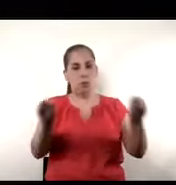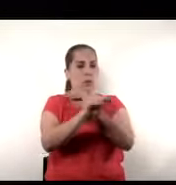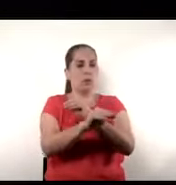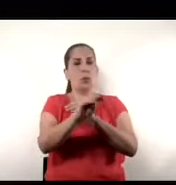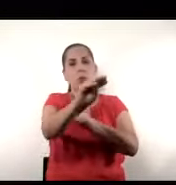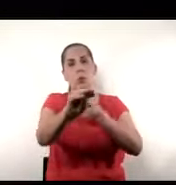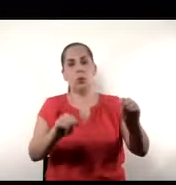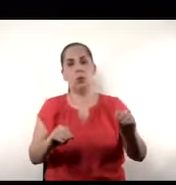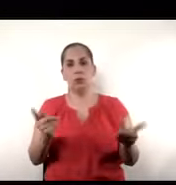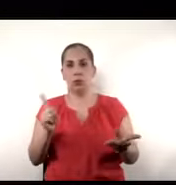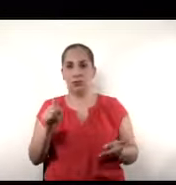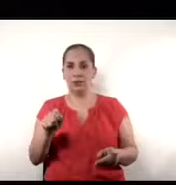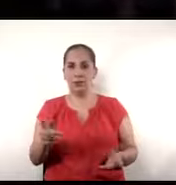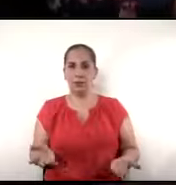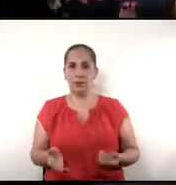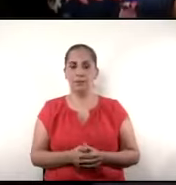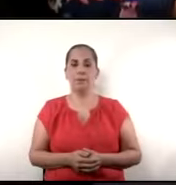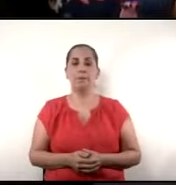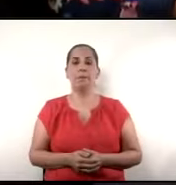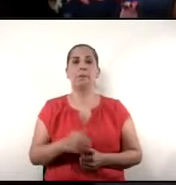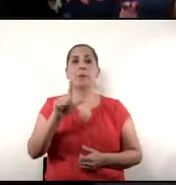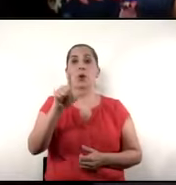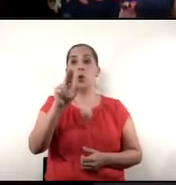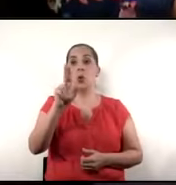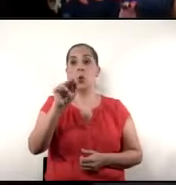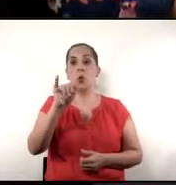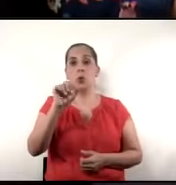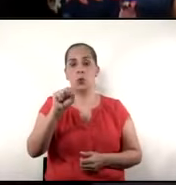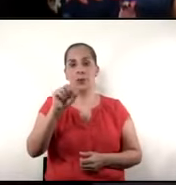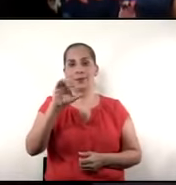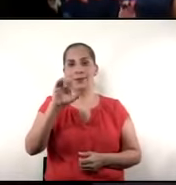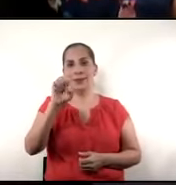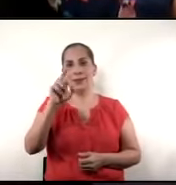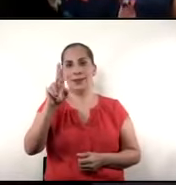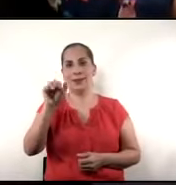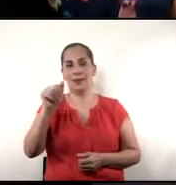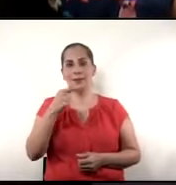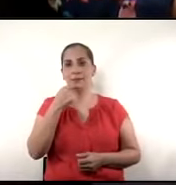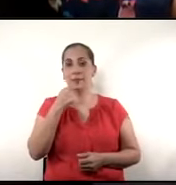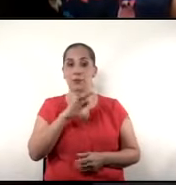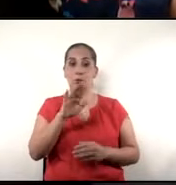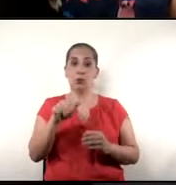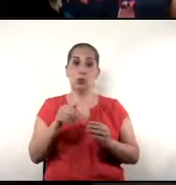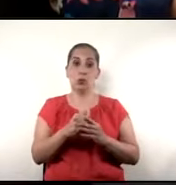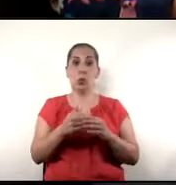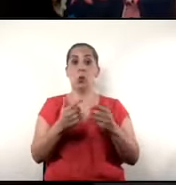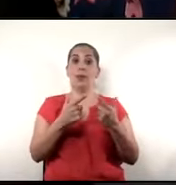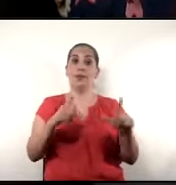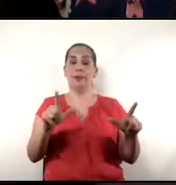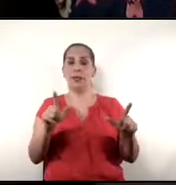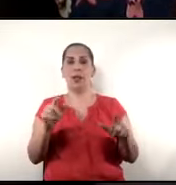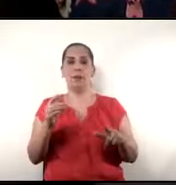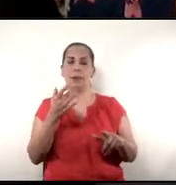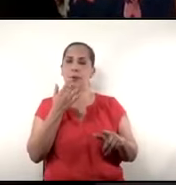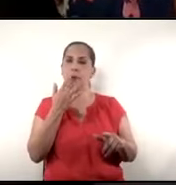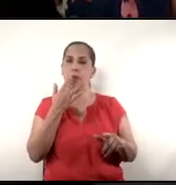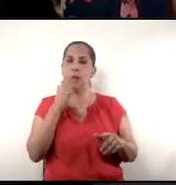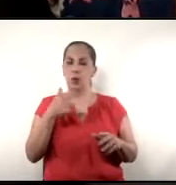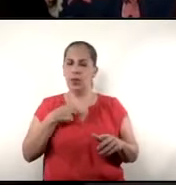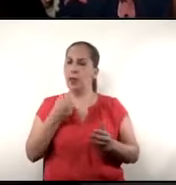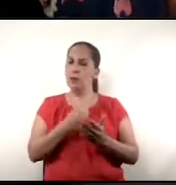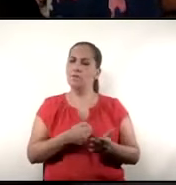necesarias. Luis Erra indica, como todo liberal privilegiado le da duro a la institucionalidad y a lo